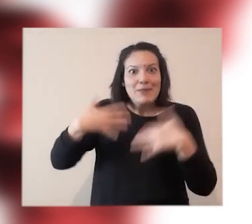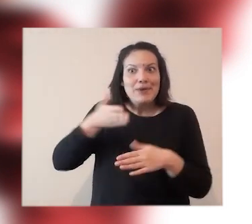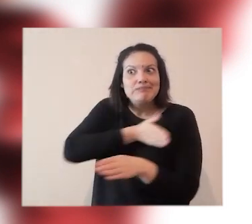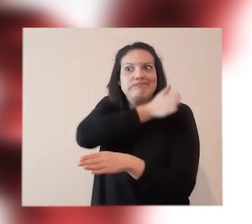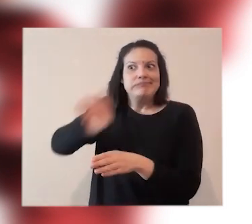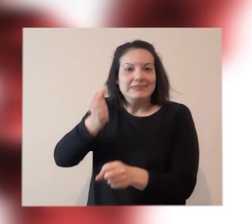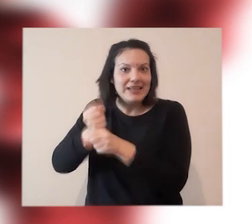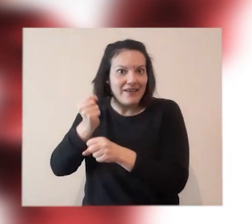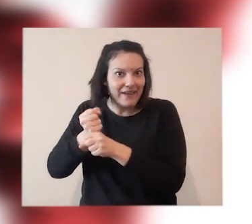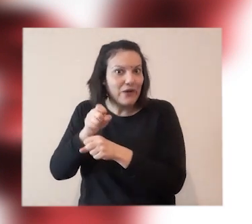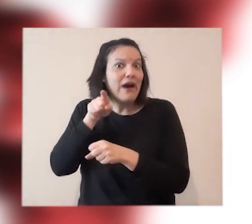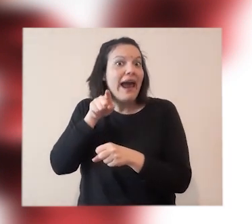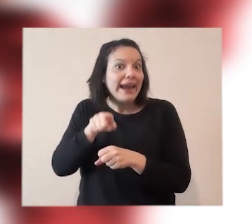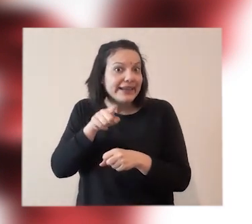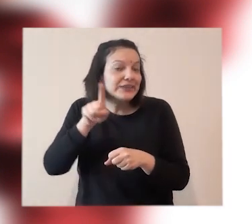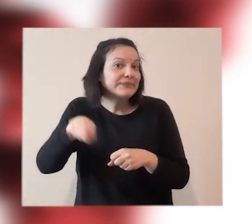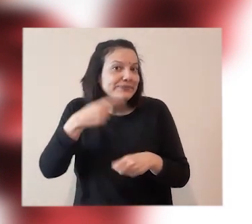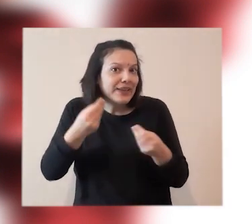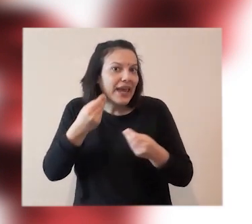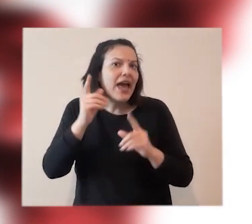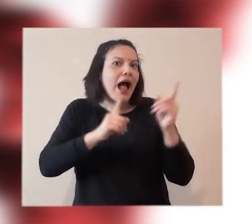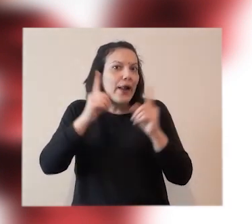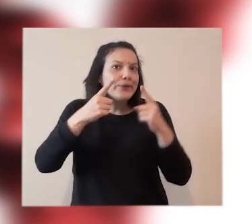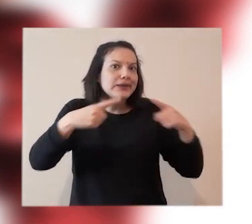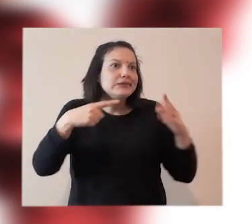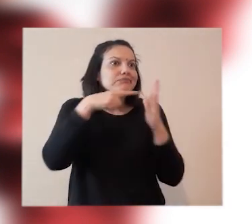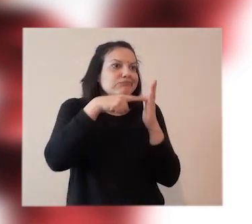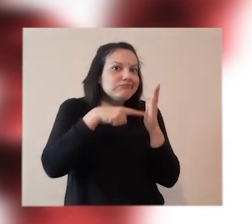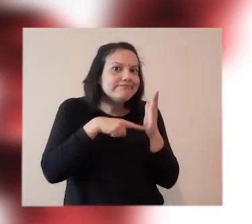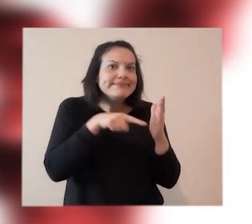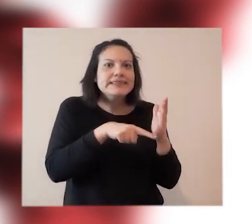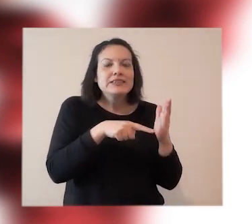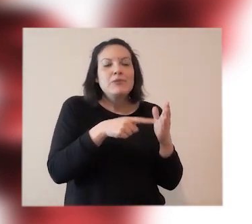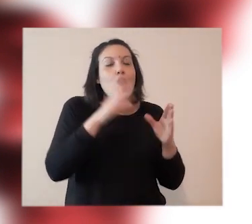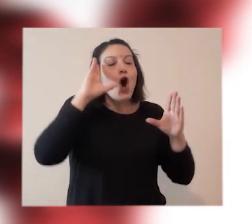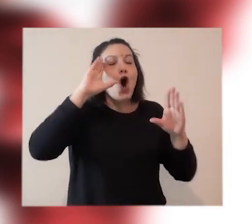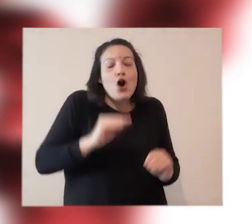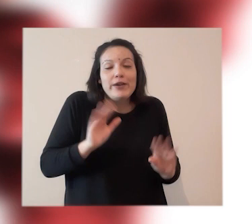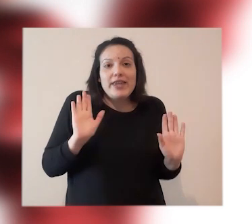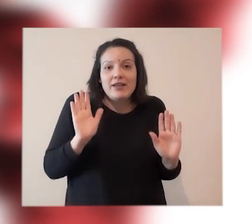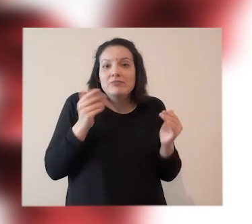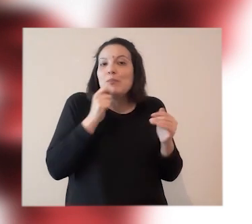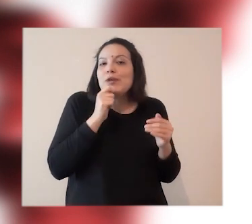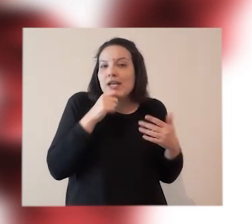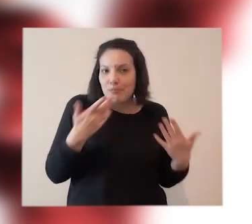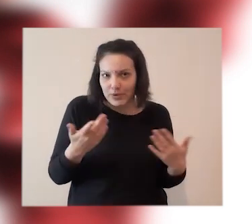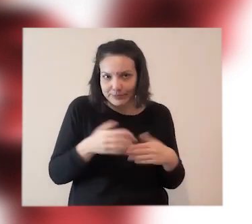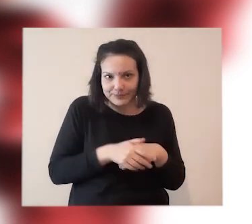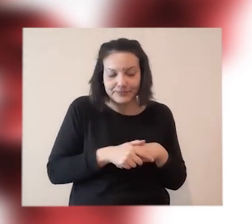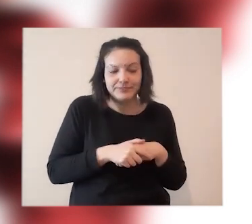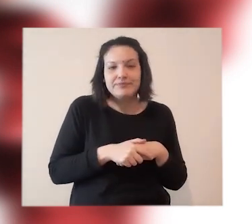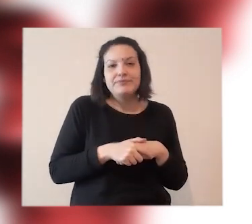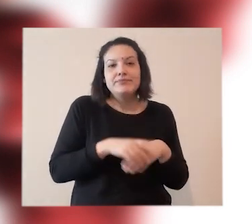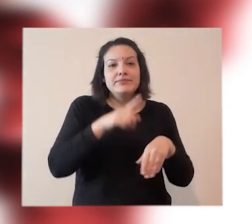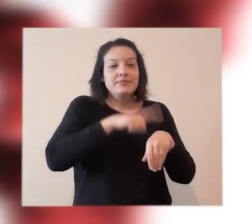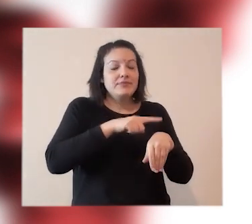eso va a provocar muchas veces que todas las acciones que tengamos que implementar no las podamos olvidar. Por ejemplo,